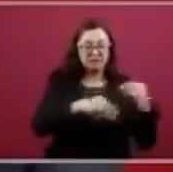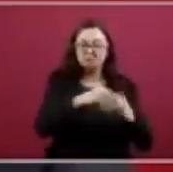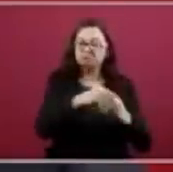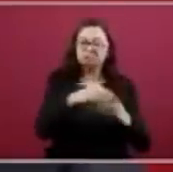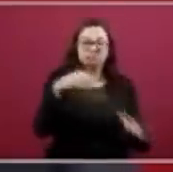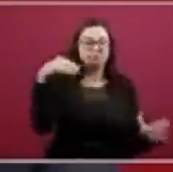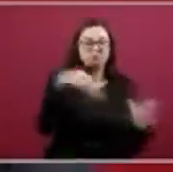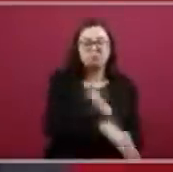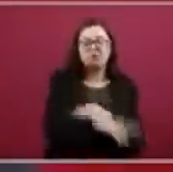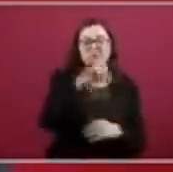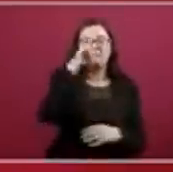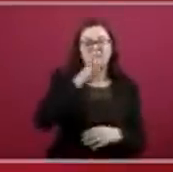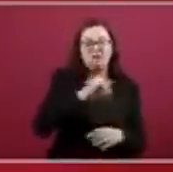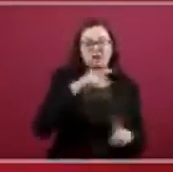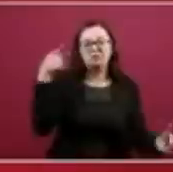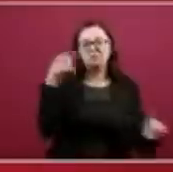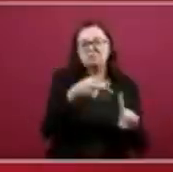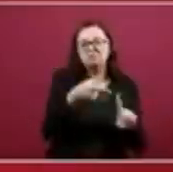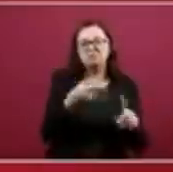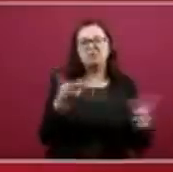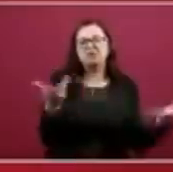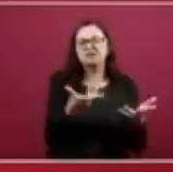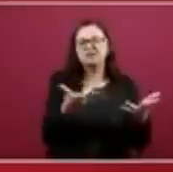saqueo, por la corrupción.